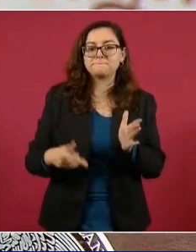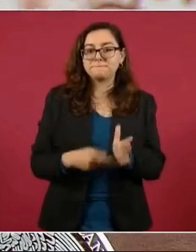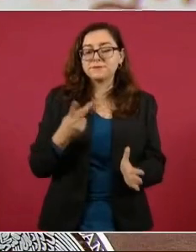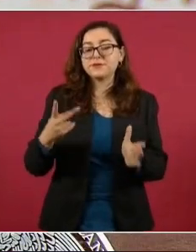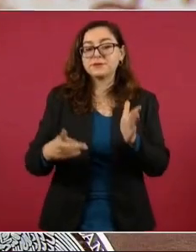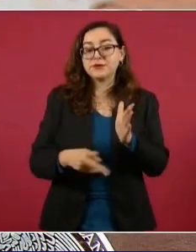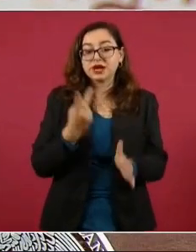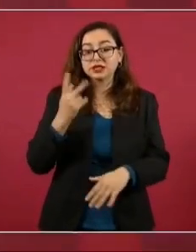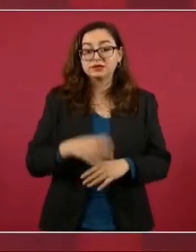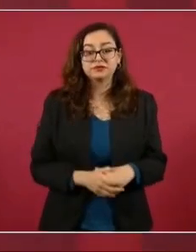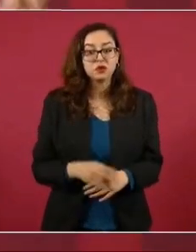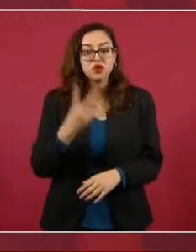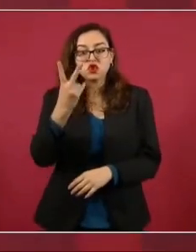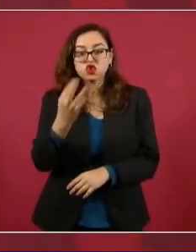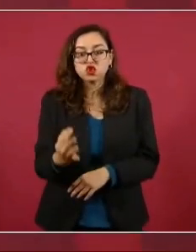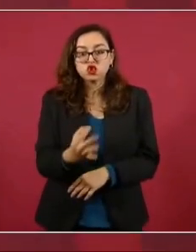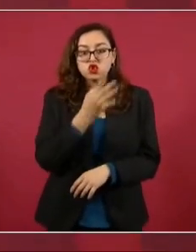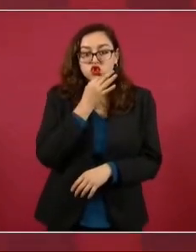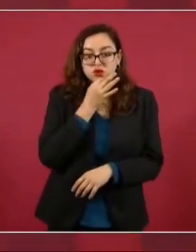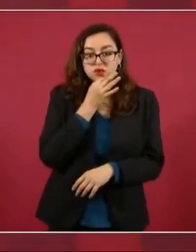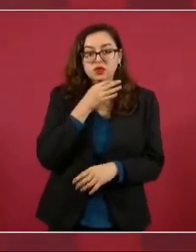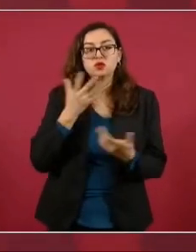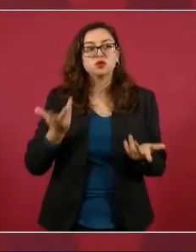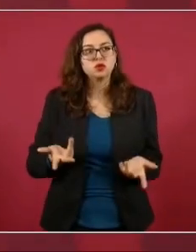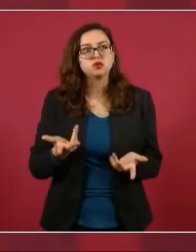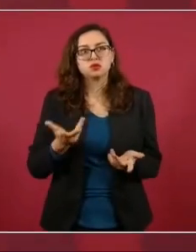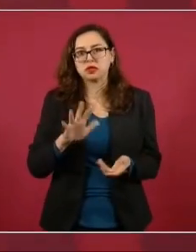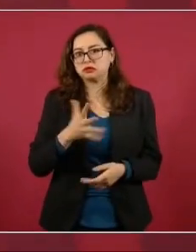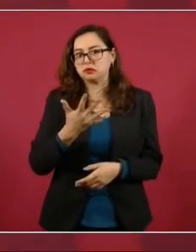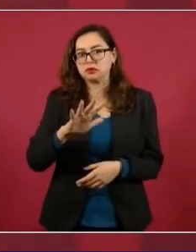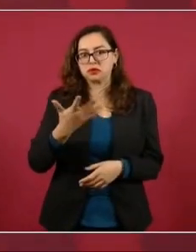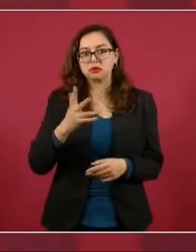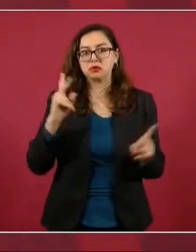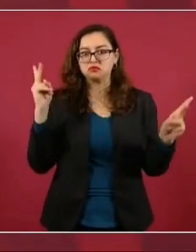cifra de 2 minutos para recambiar todo el aire de la